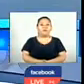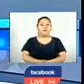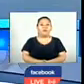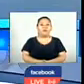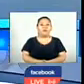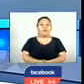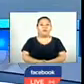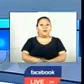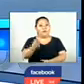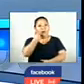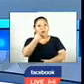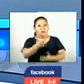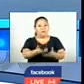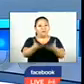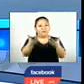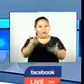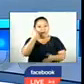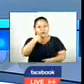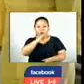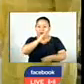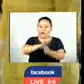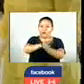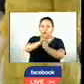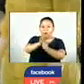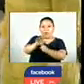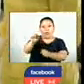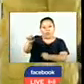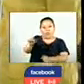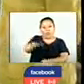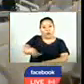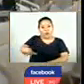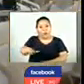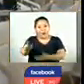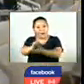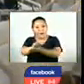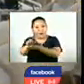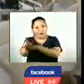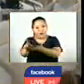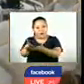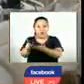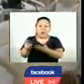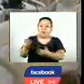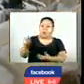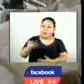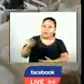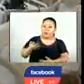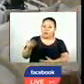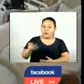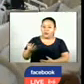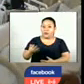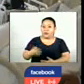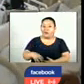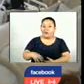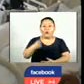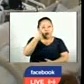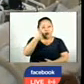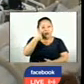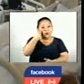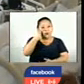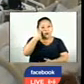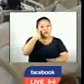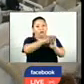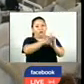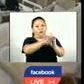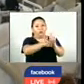Bien, ante los casos de COVID-19 identificados en los centros educativos, dicen que es necesario que se cumpla al pie de la letra los